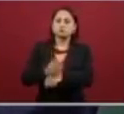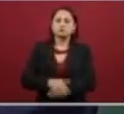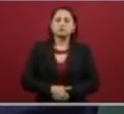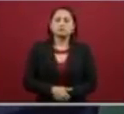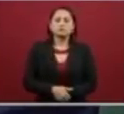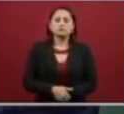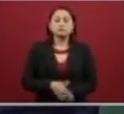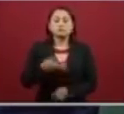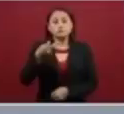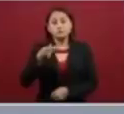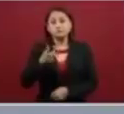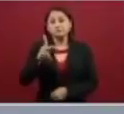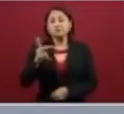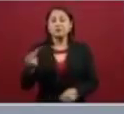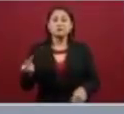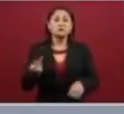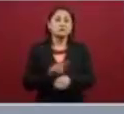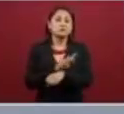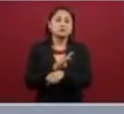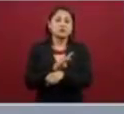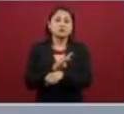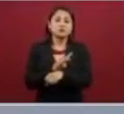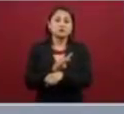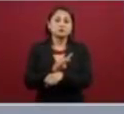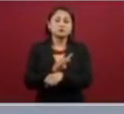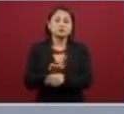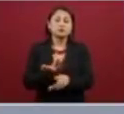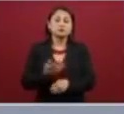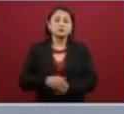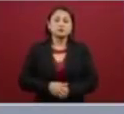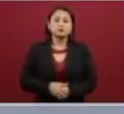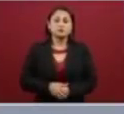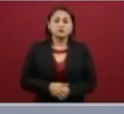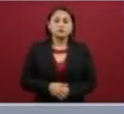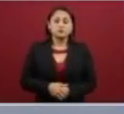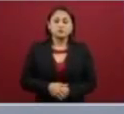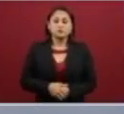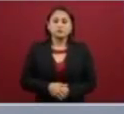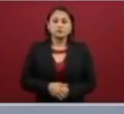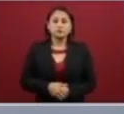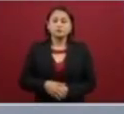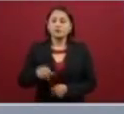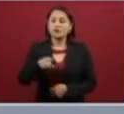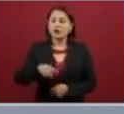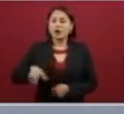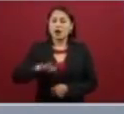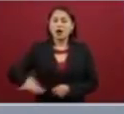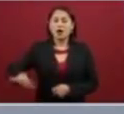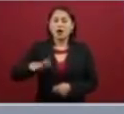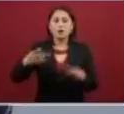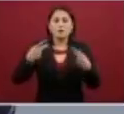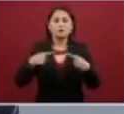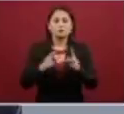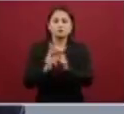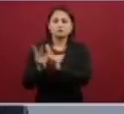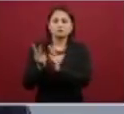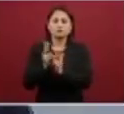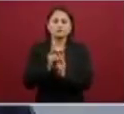Sin embargo, se generó un movimiento de protesta.